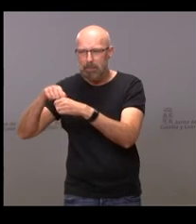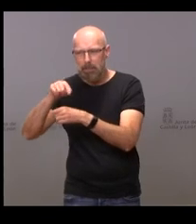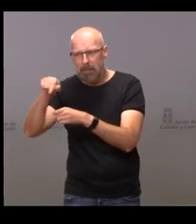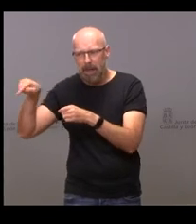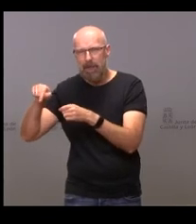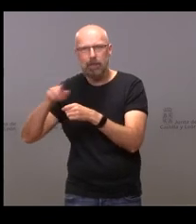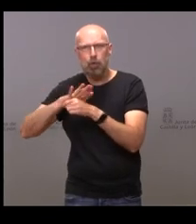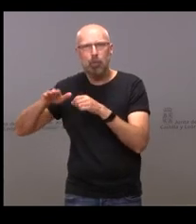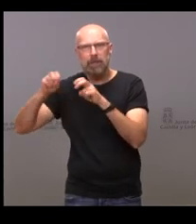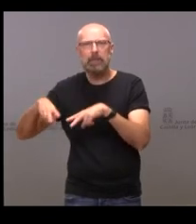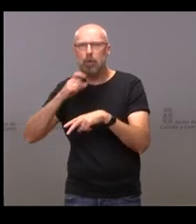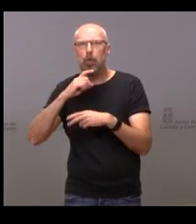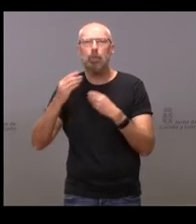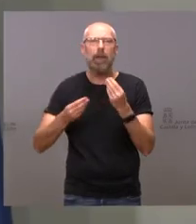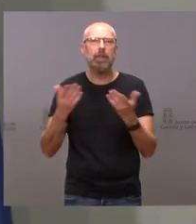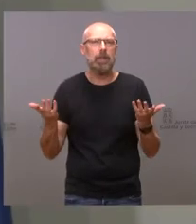Muchas gracias.